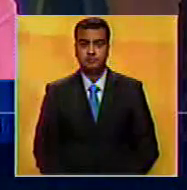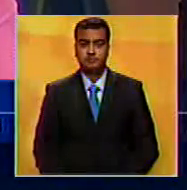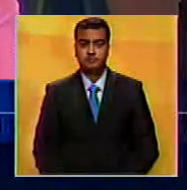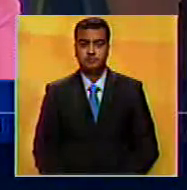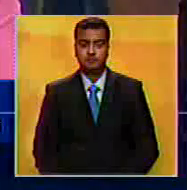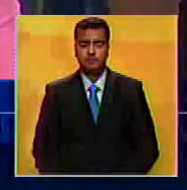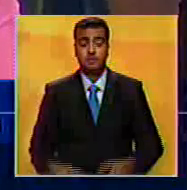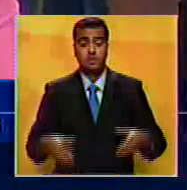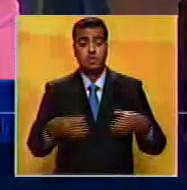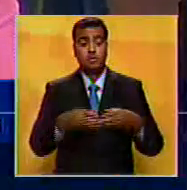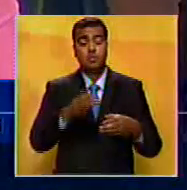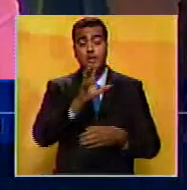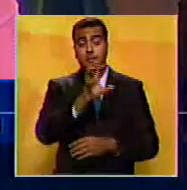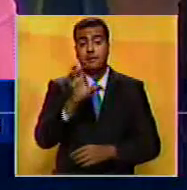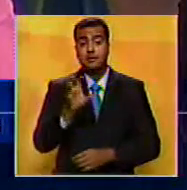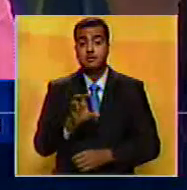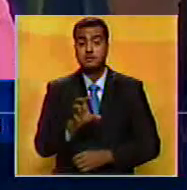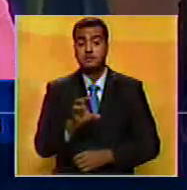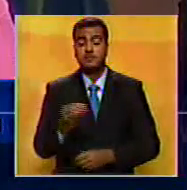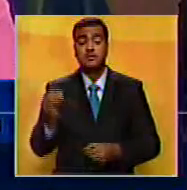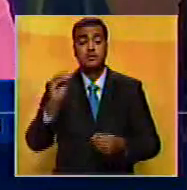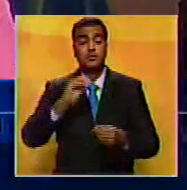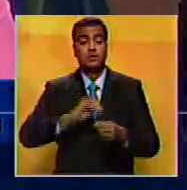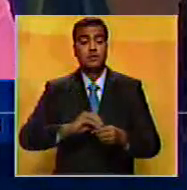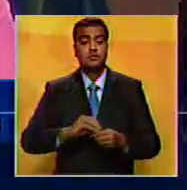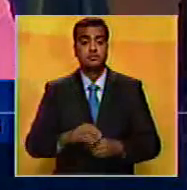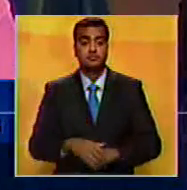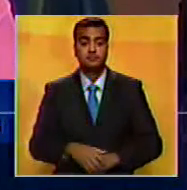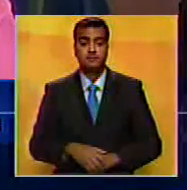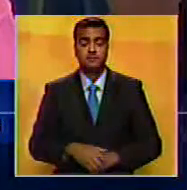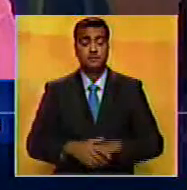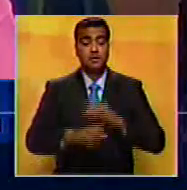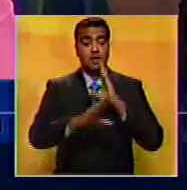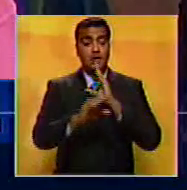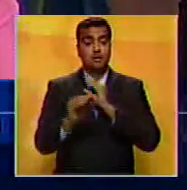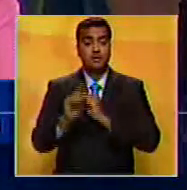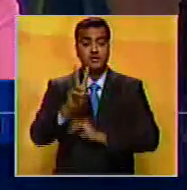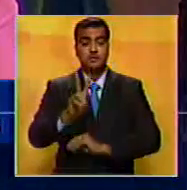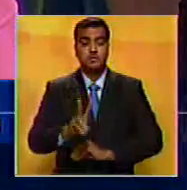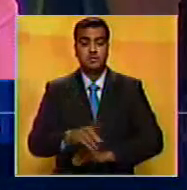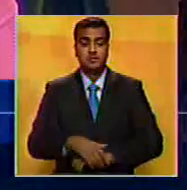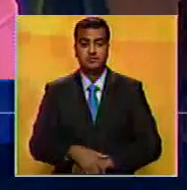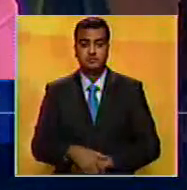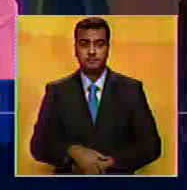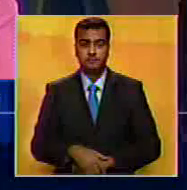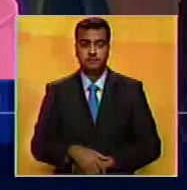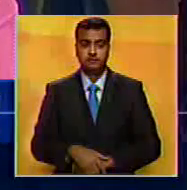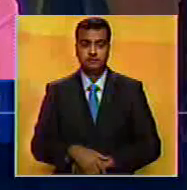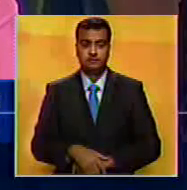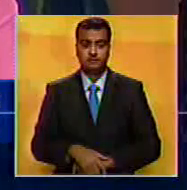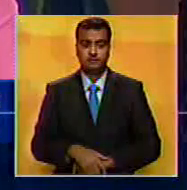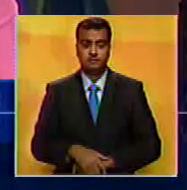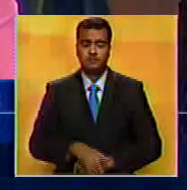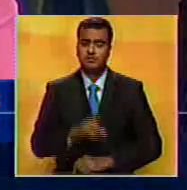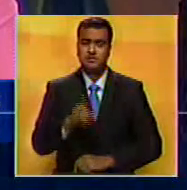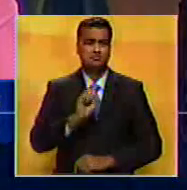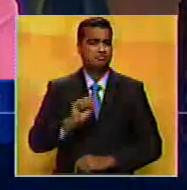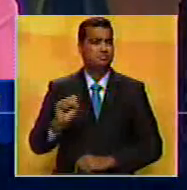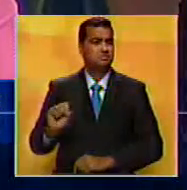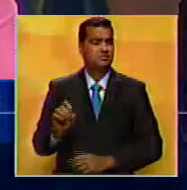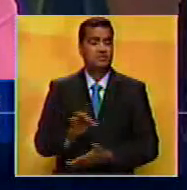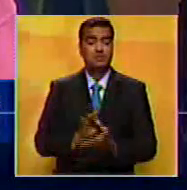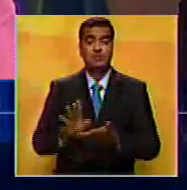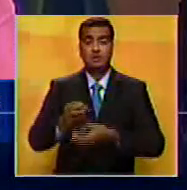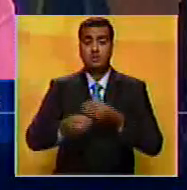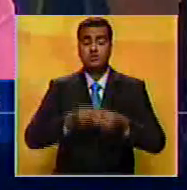un grupo de países que se incorporarán al diálogo en Venezuela. La titular de la Cancillería descartó que salir de